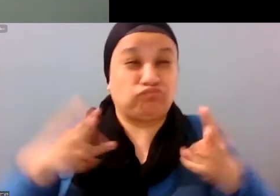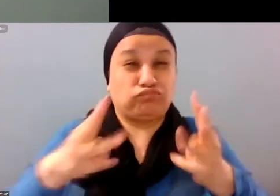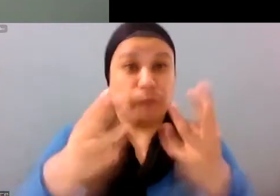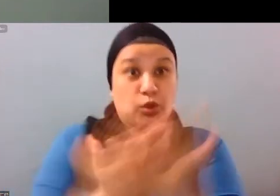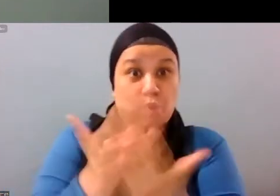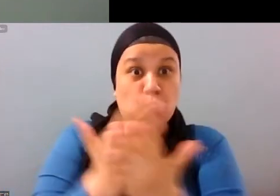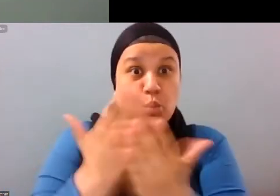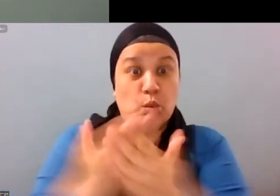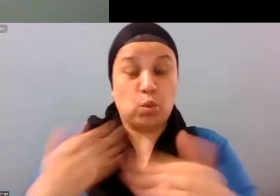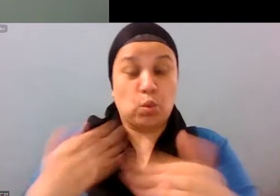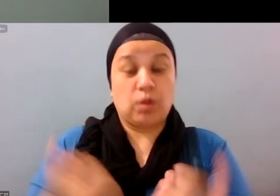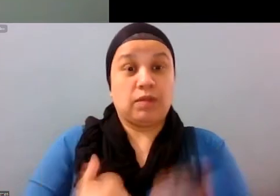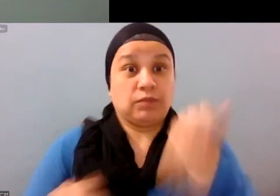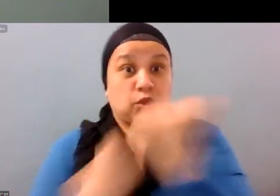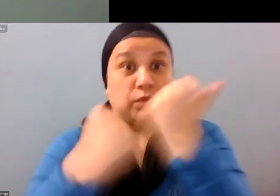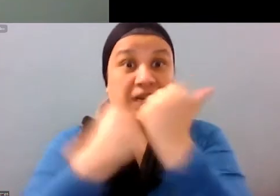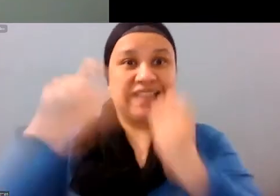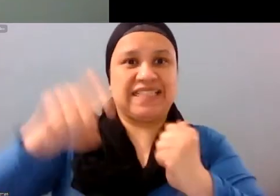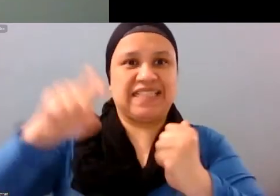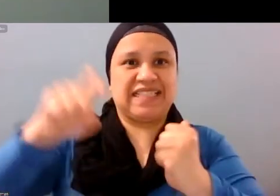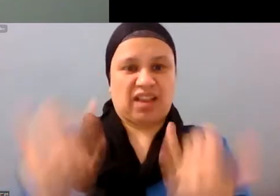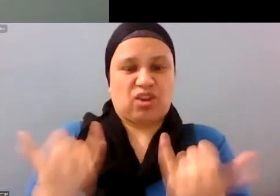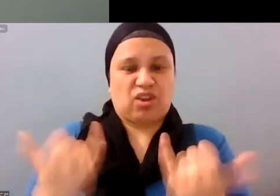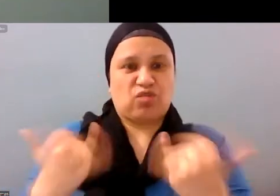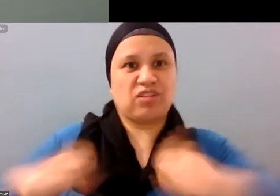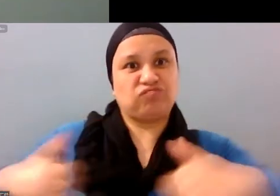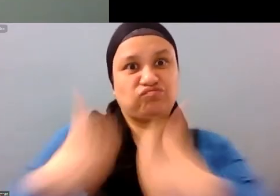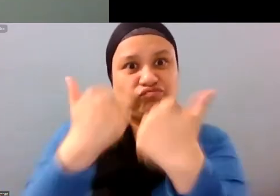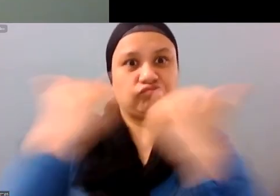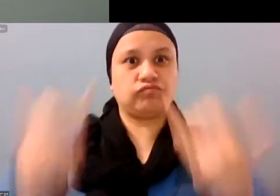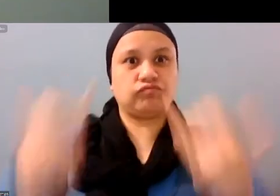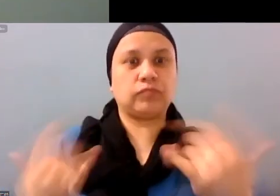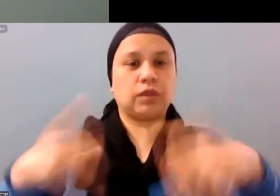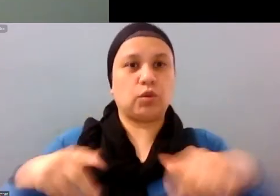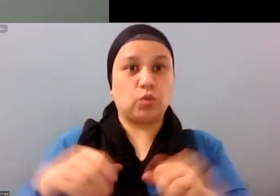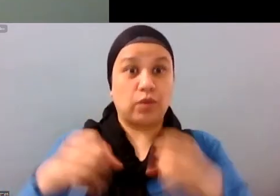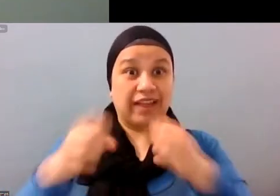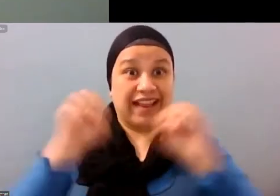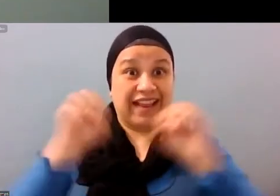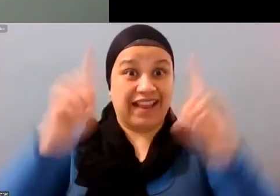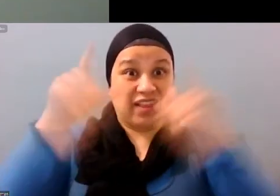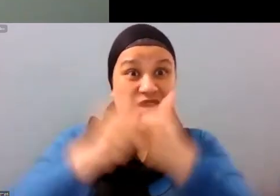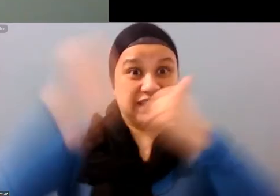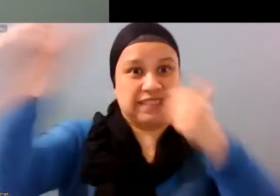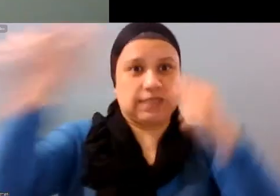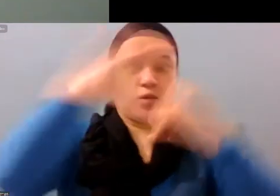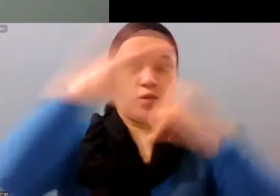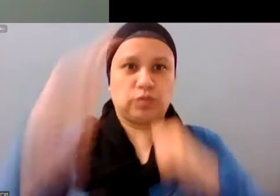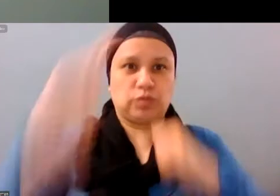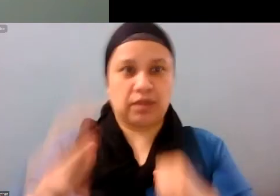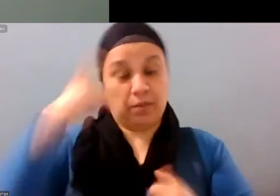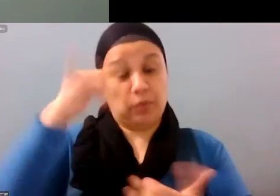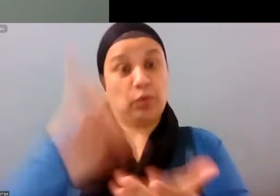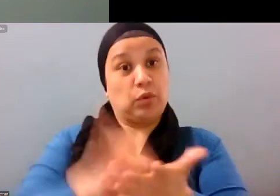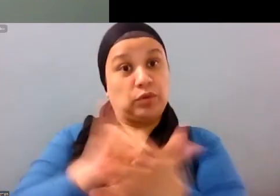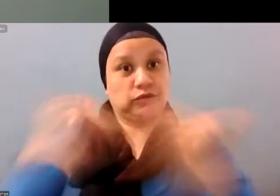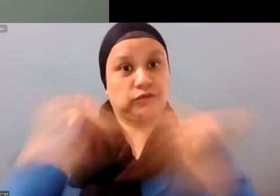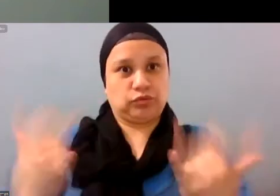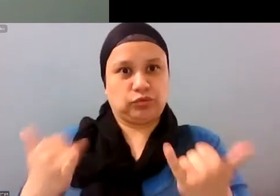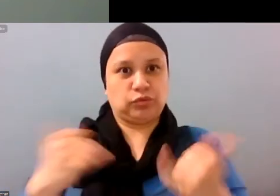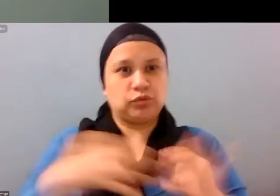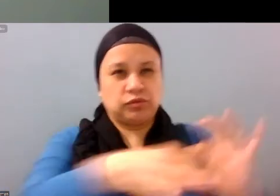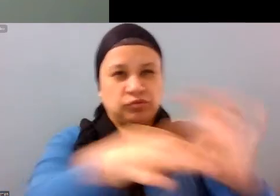necesidades actuales del reto que presenta la educación a distancia en Costa Rica. Por ello, unimos esfuerzos con el